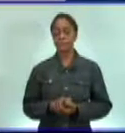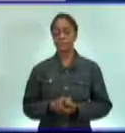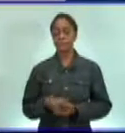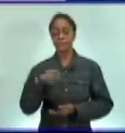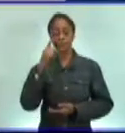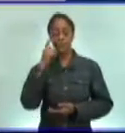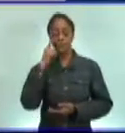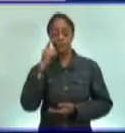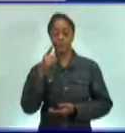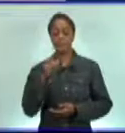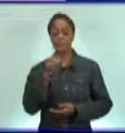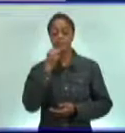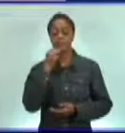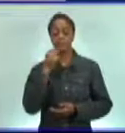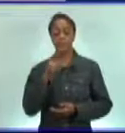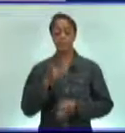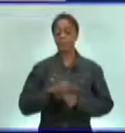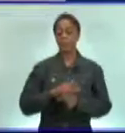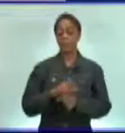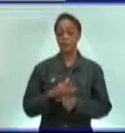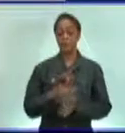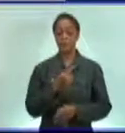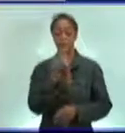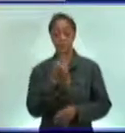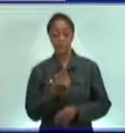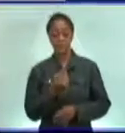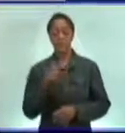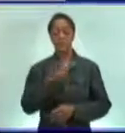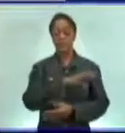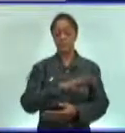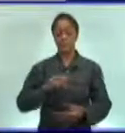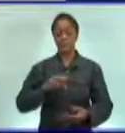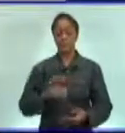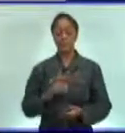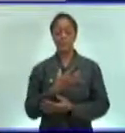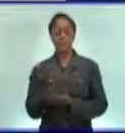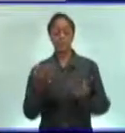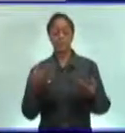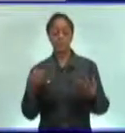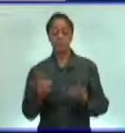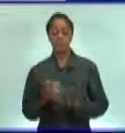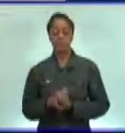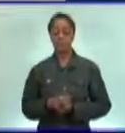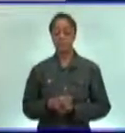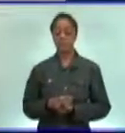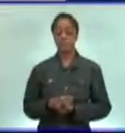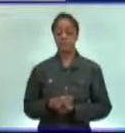Miren aquí cómo podemos ver la diferencia entre la célula animal y la vegetal.